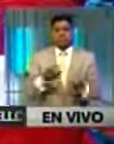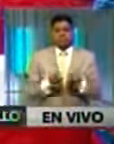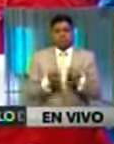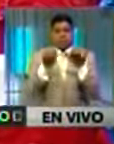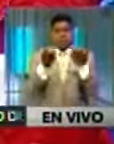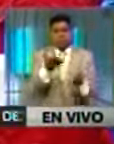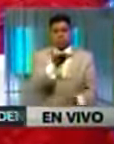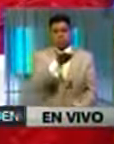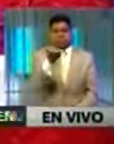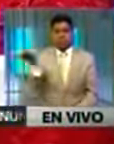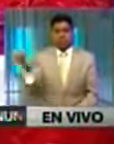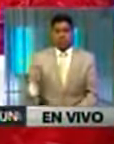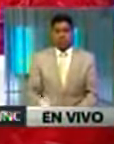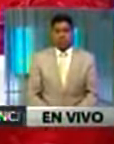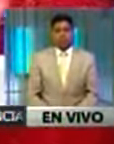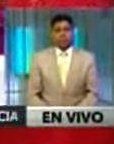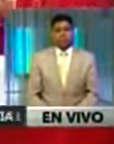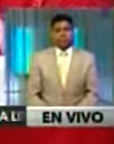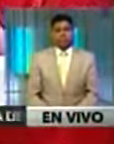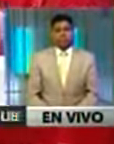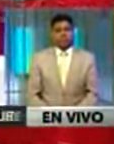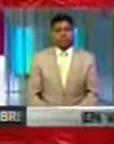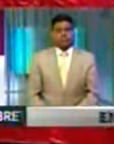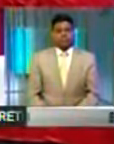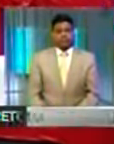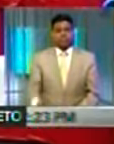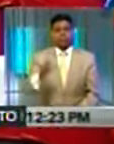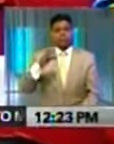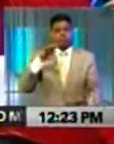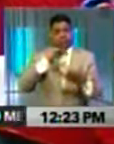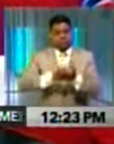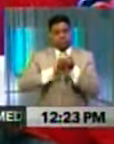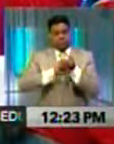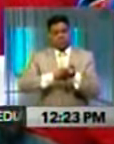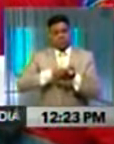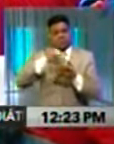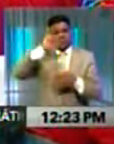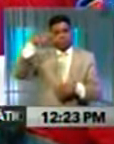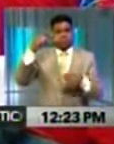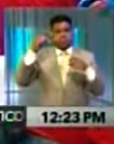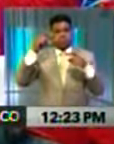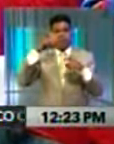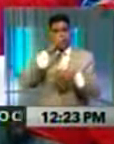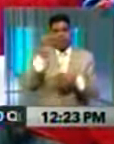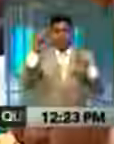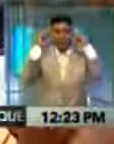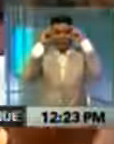al compatriota Elías Agua. Protección.